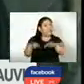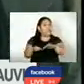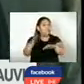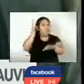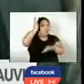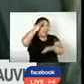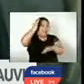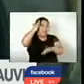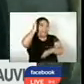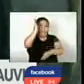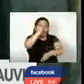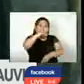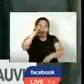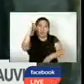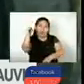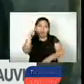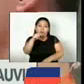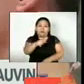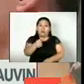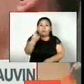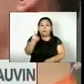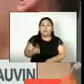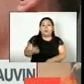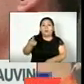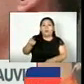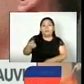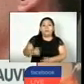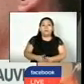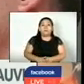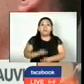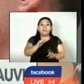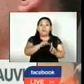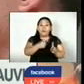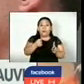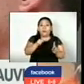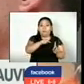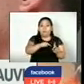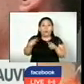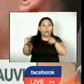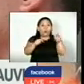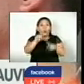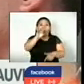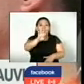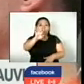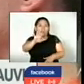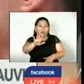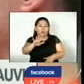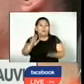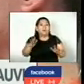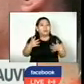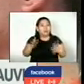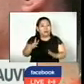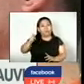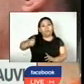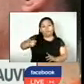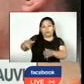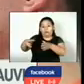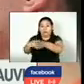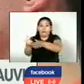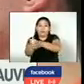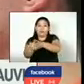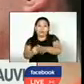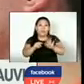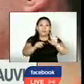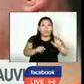puestos sobre el caso del oficiacho el futuro del expolicía de 45 años estuvo en manos de un jurado compuesto por 5